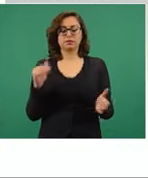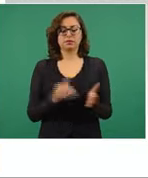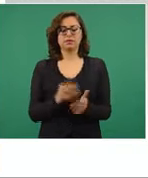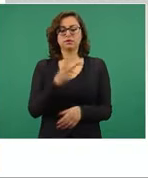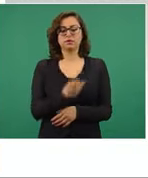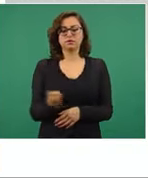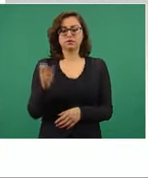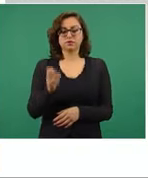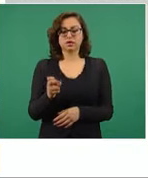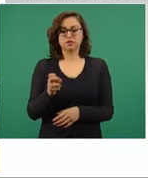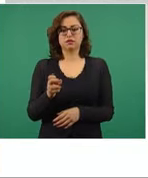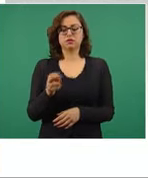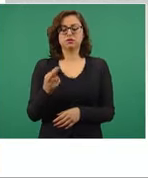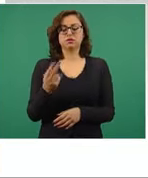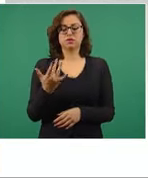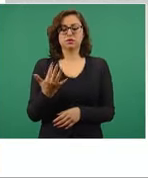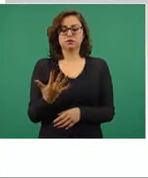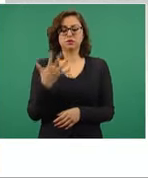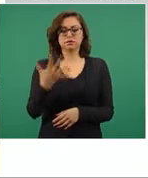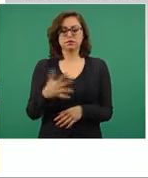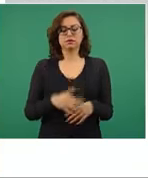39,255, las becas Benito Juárez,